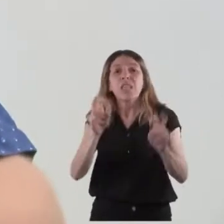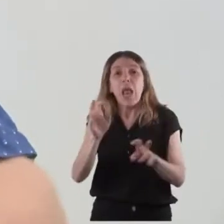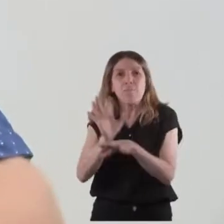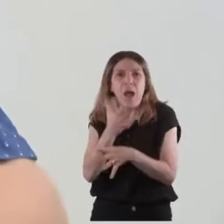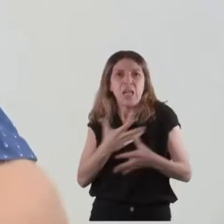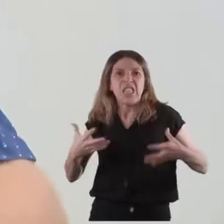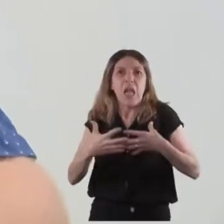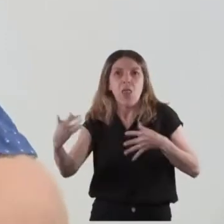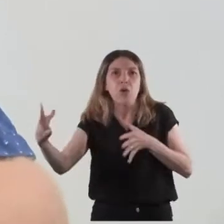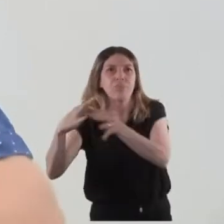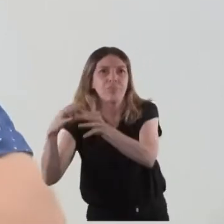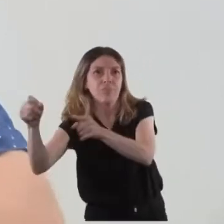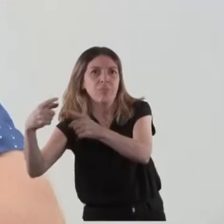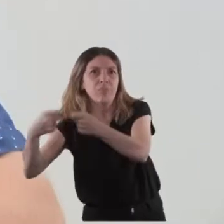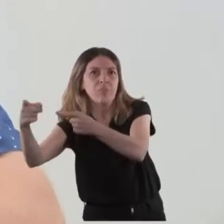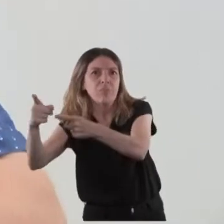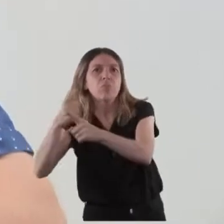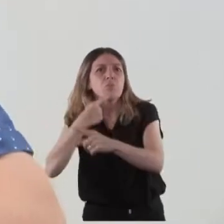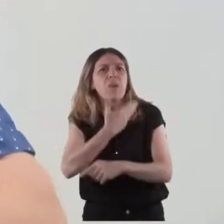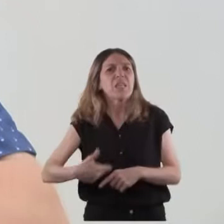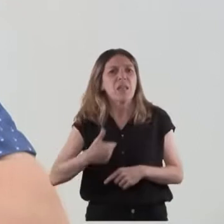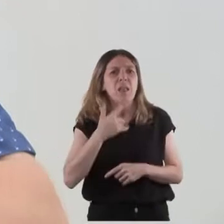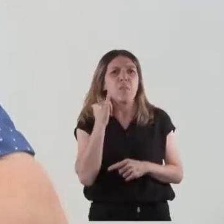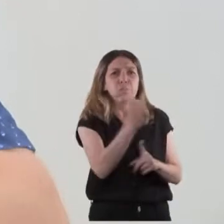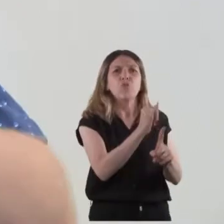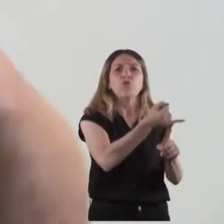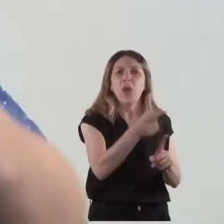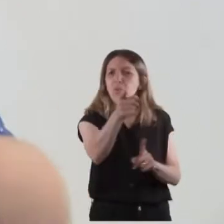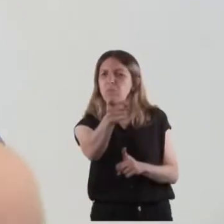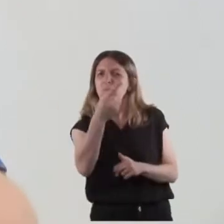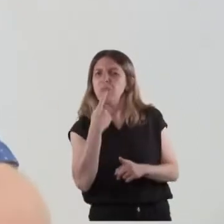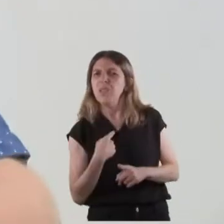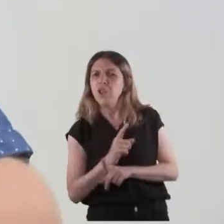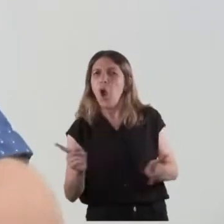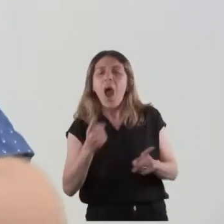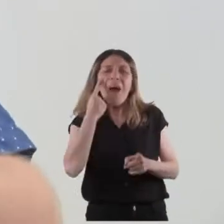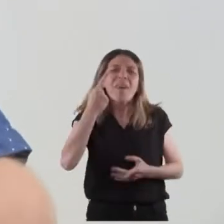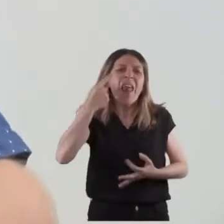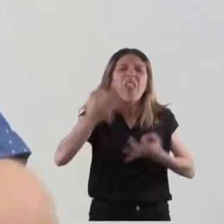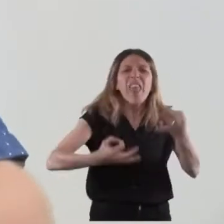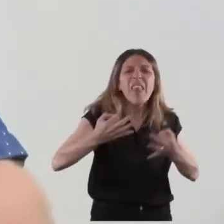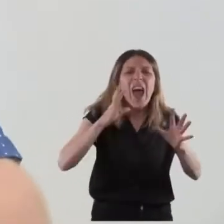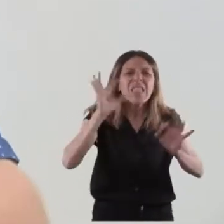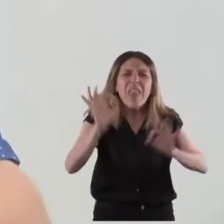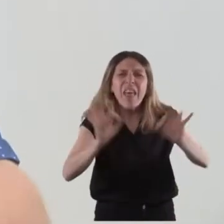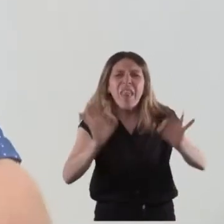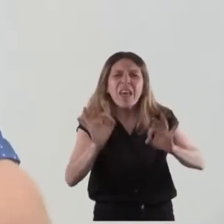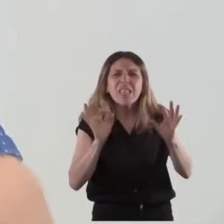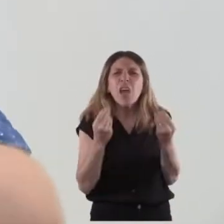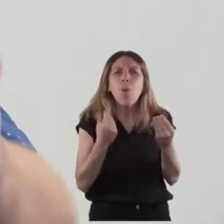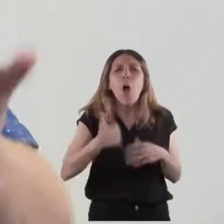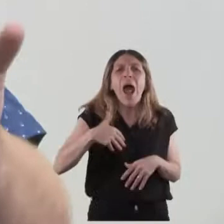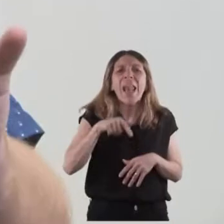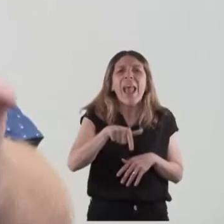confirmó que si nos dijo lo inverso a usted en la consulta es si me puede detallar cuál va a ser ese uso que para la